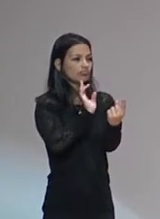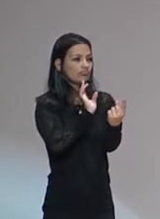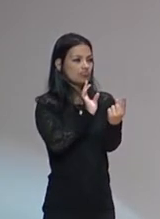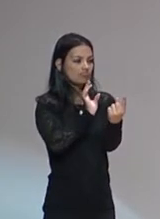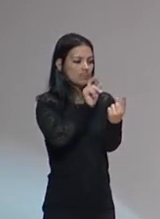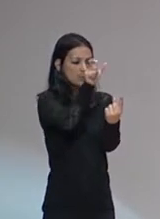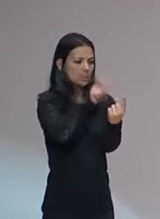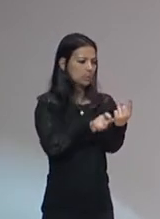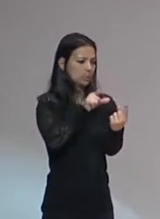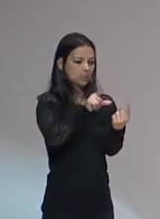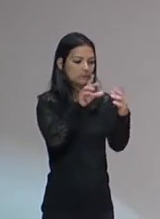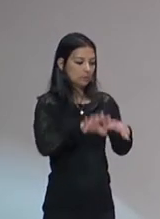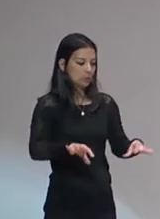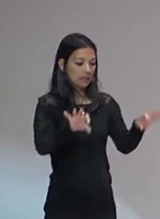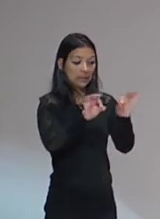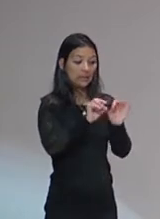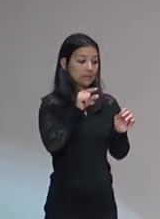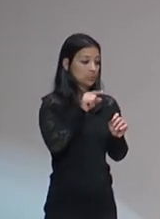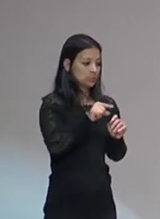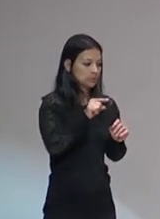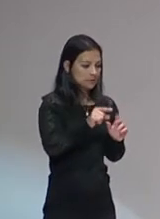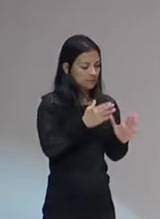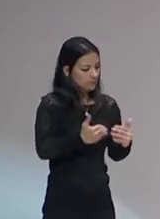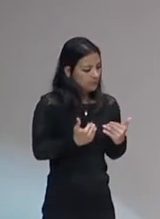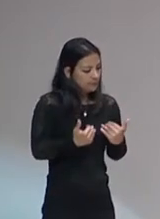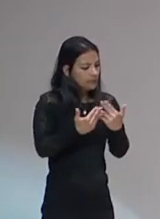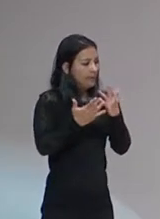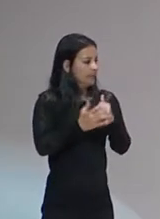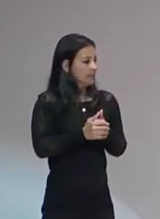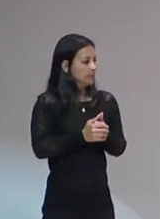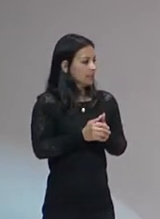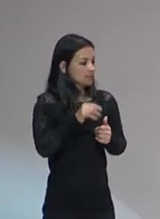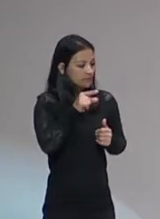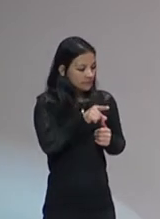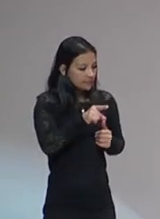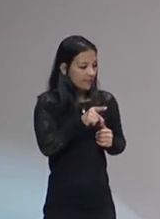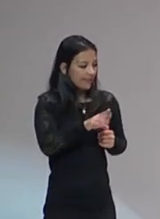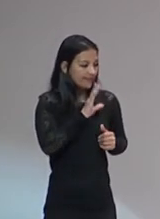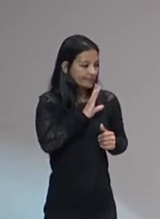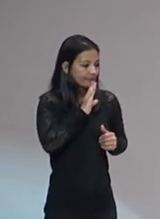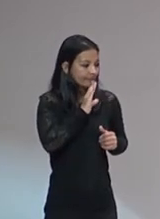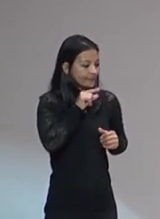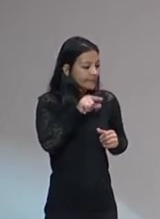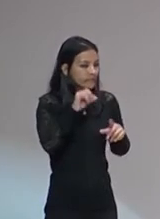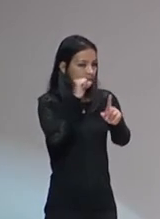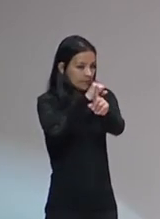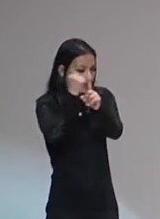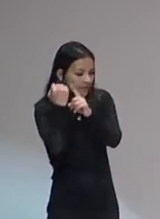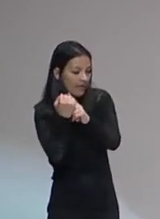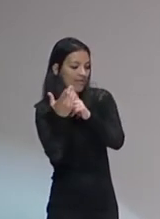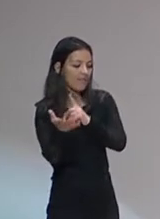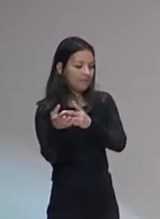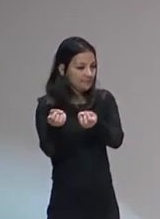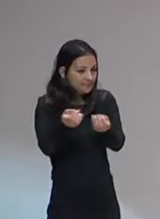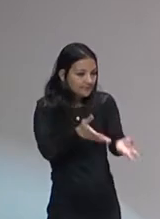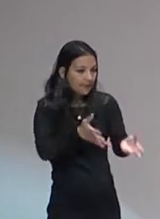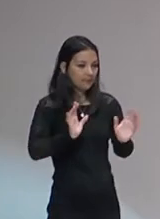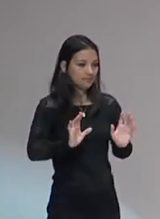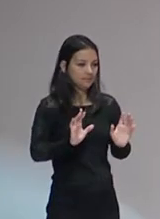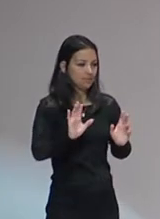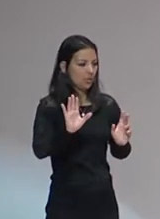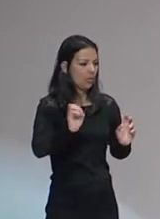como alguien importante, que vale, que fue sacado de nuestra sociedad de manera